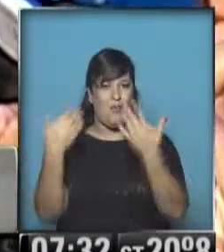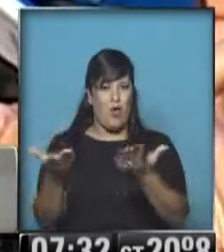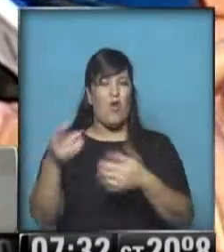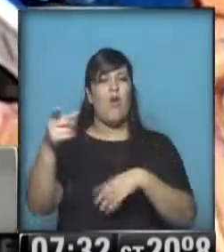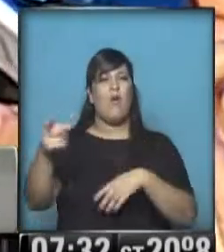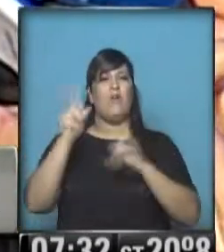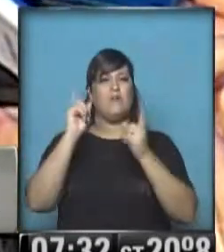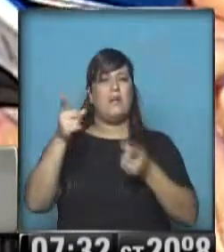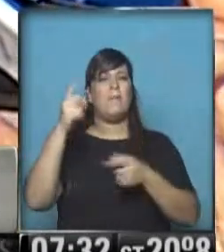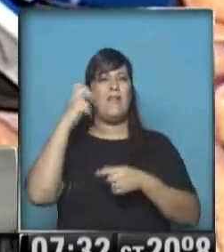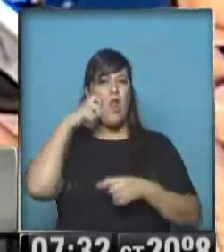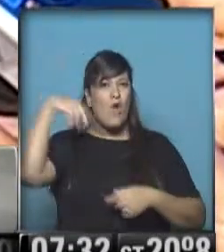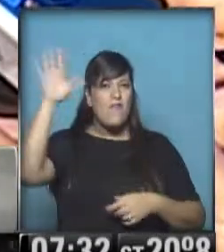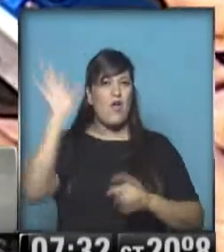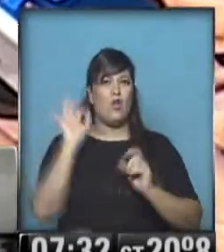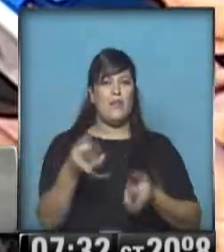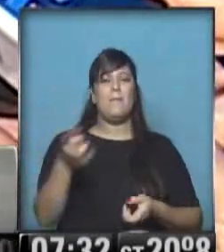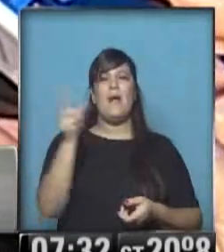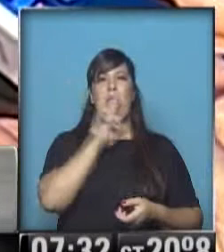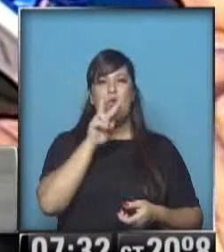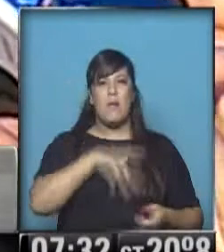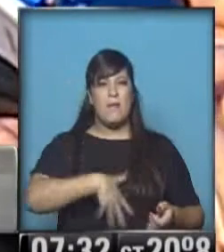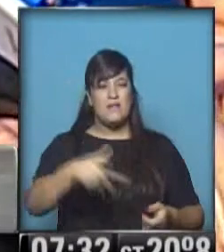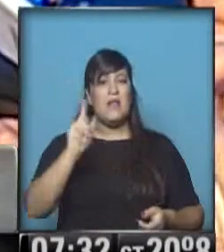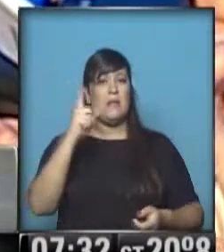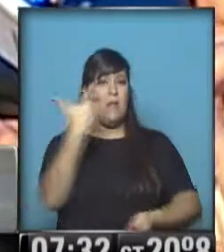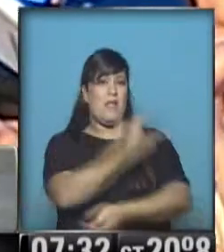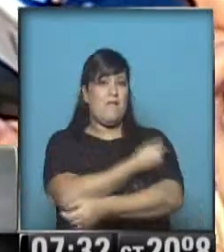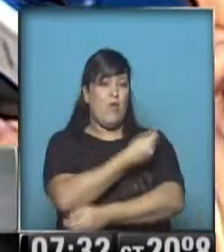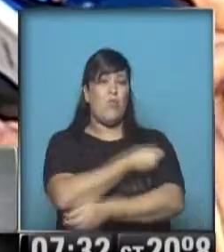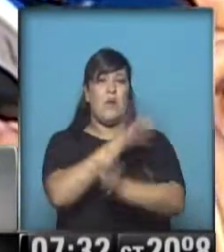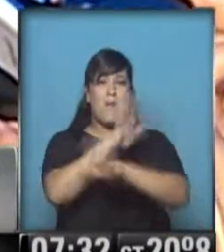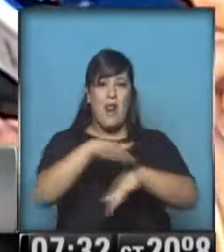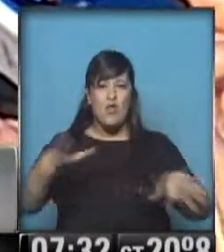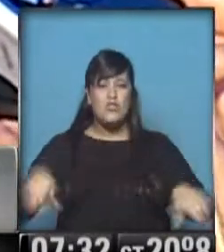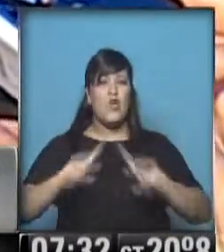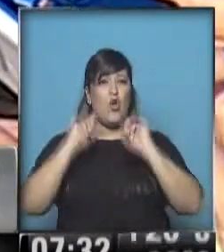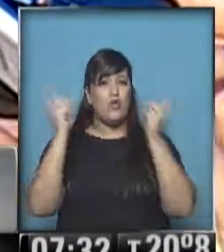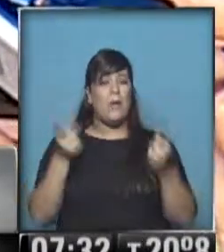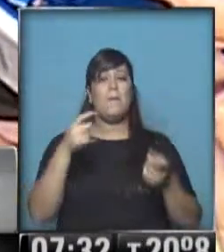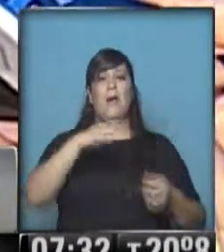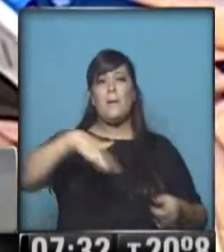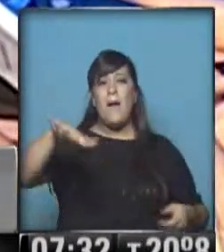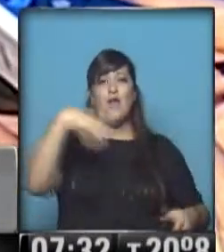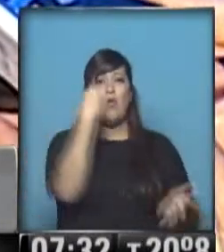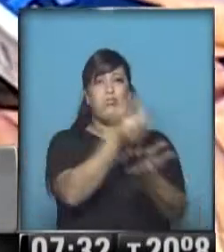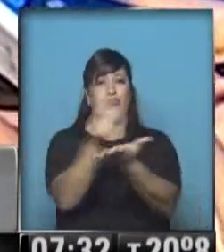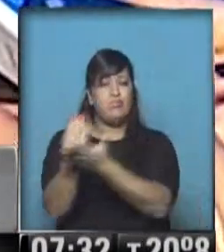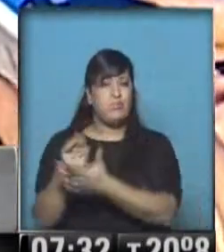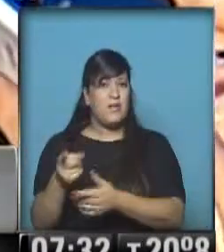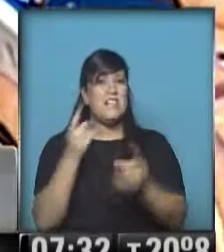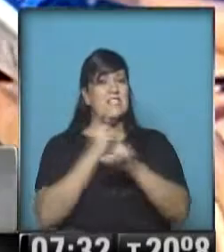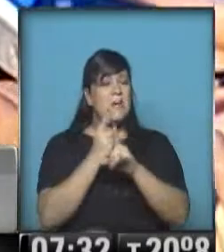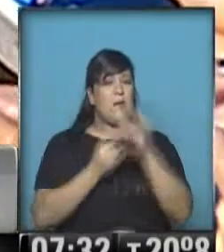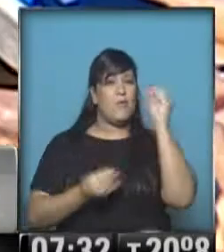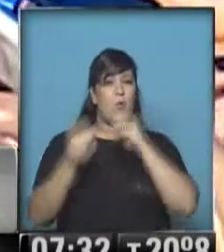nos preocupa la situación de las mujeres embarazadas, de las vacunas para los pibes, de la presencia en todos los barrios, sin preocuparnos una discusión de